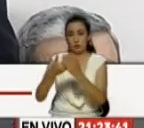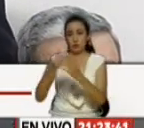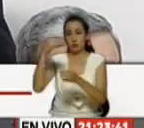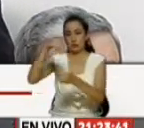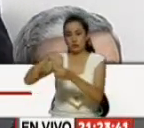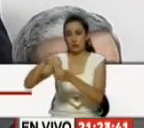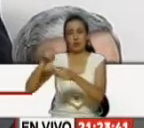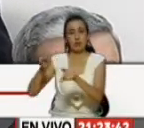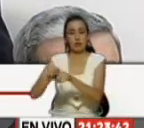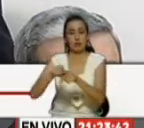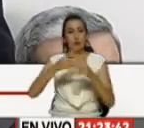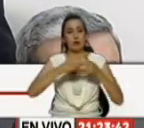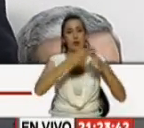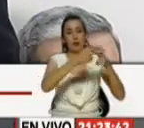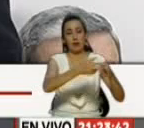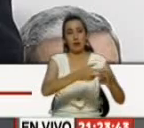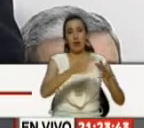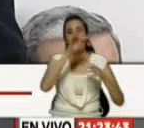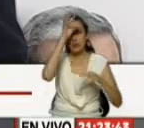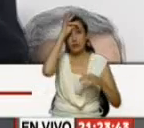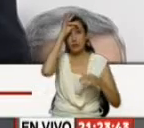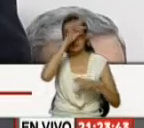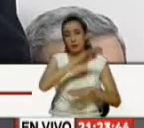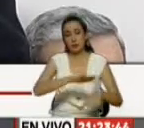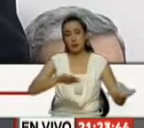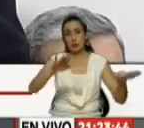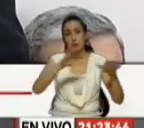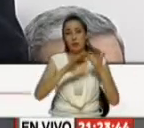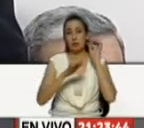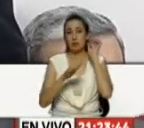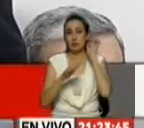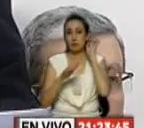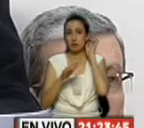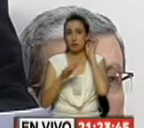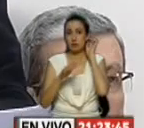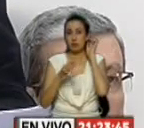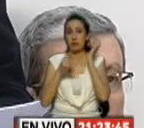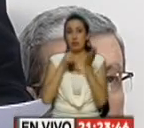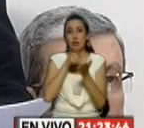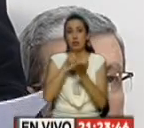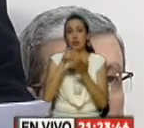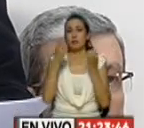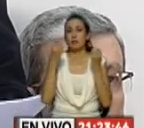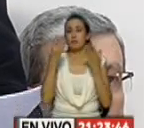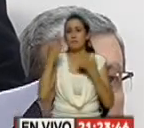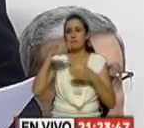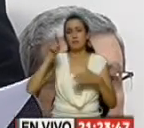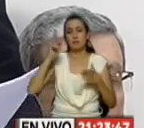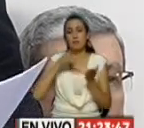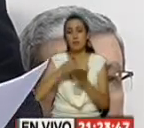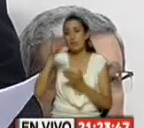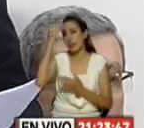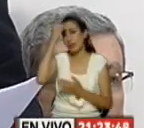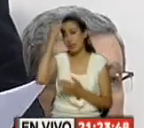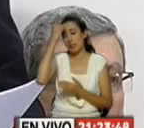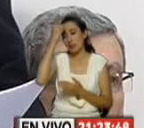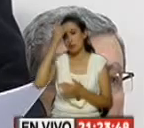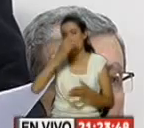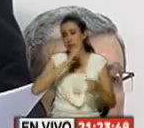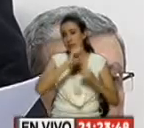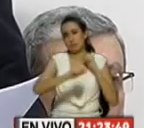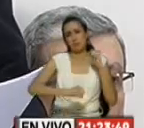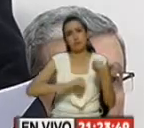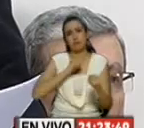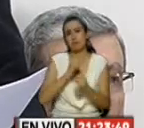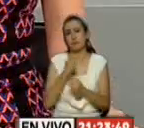los servicios que prestamos en nuestros hospitales. Las demoras en los pagos son de millones de dólares, de años y